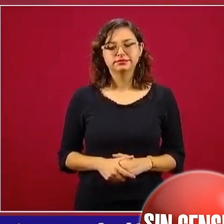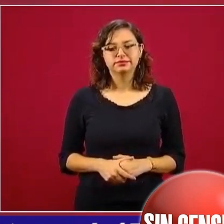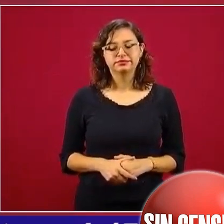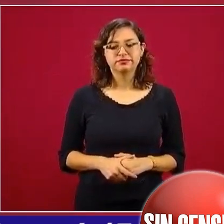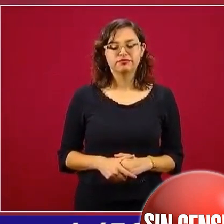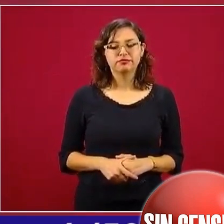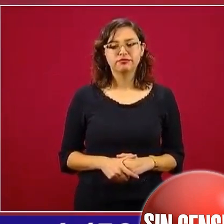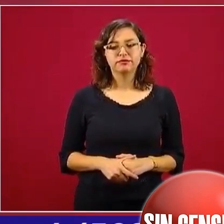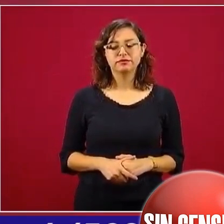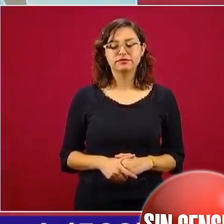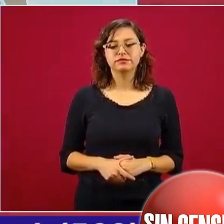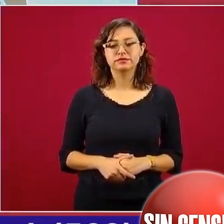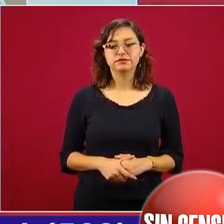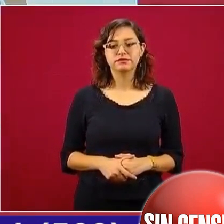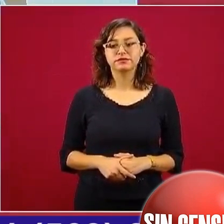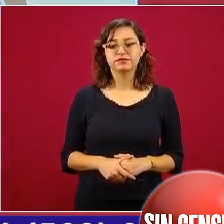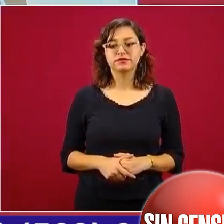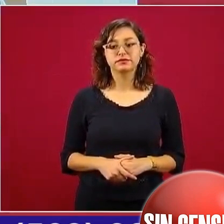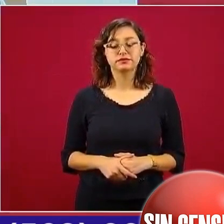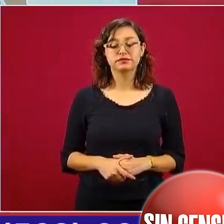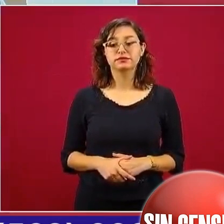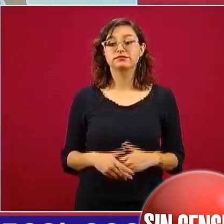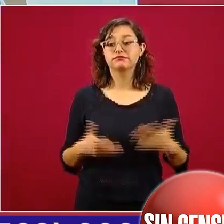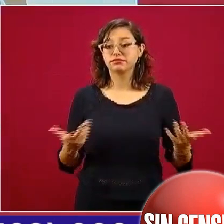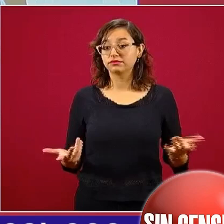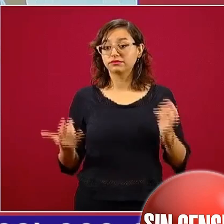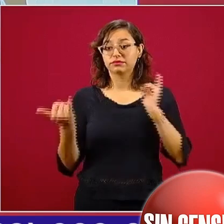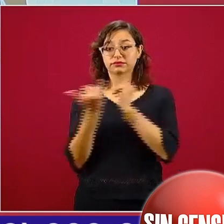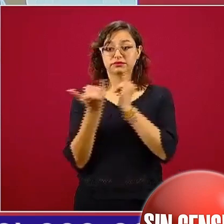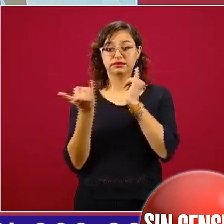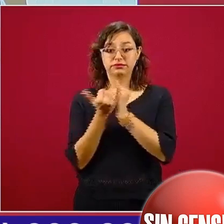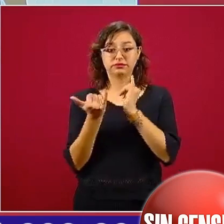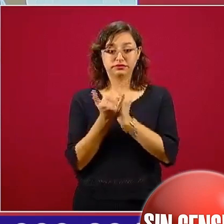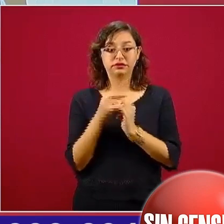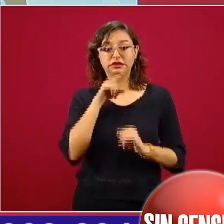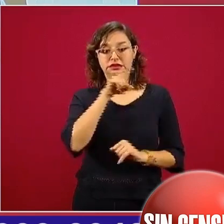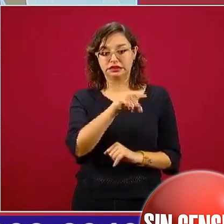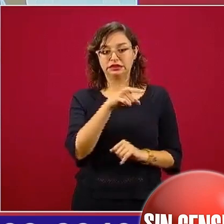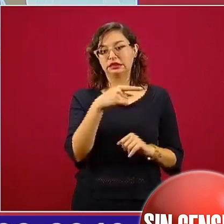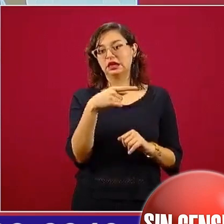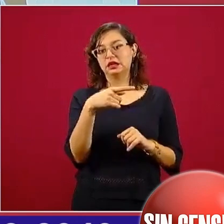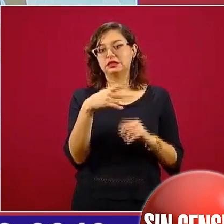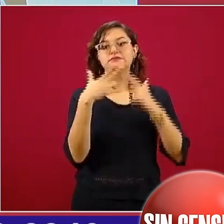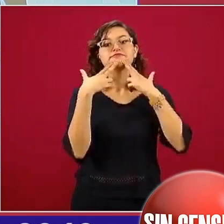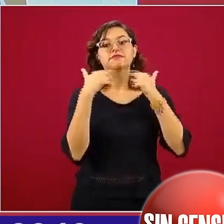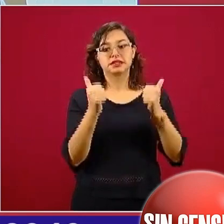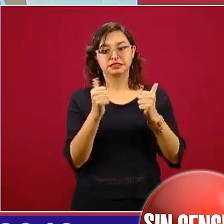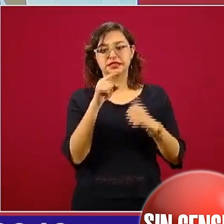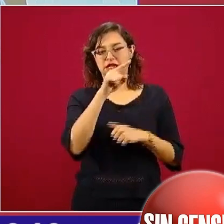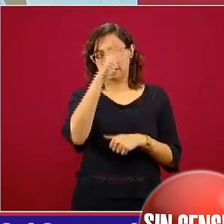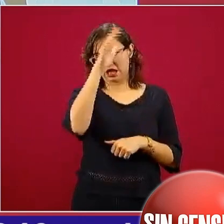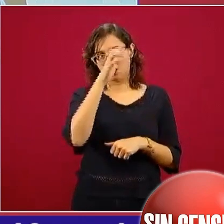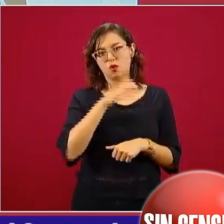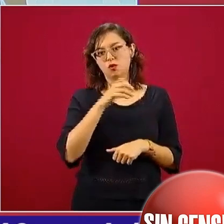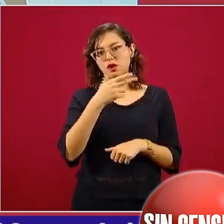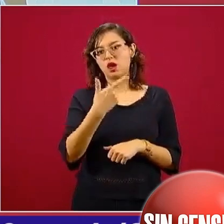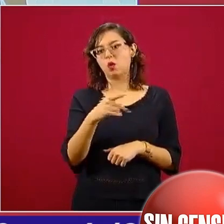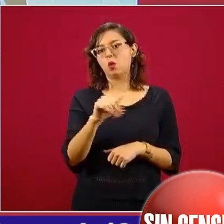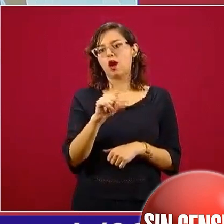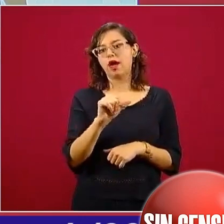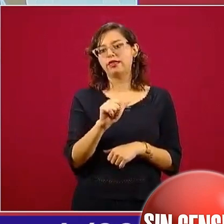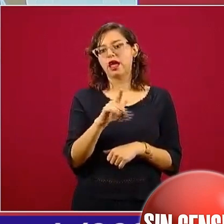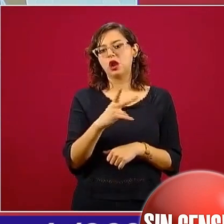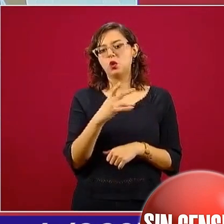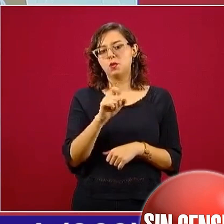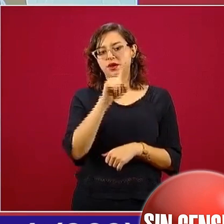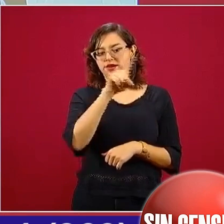en una de sus haciendas, en Guadalupe, también en Coahuila, se